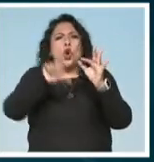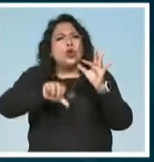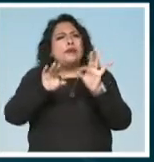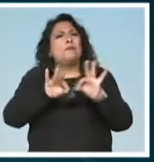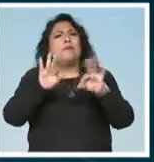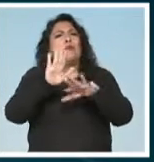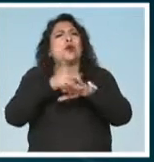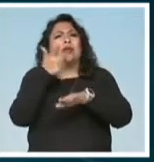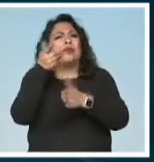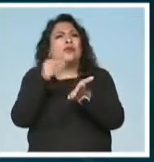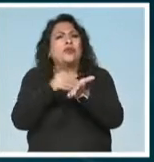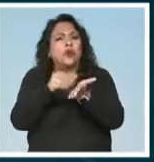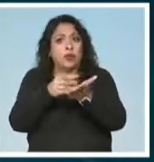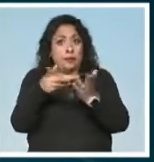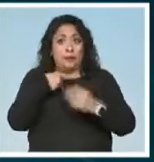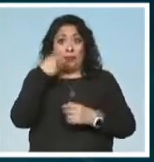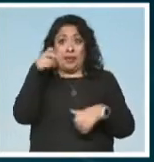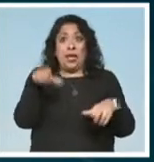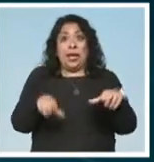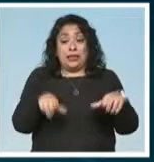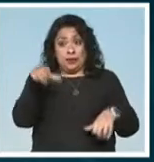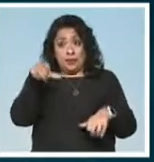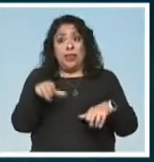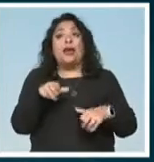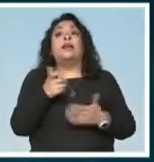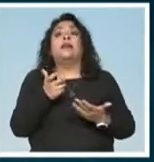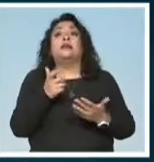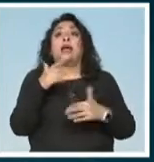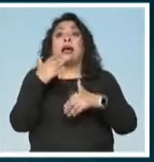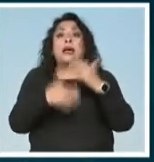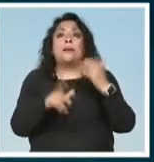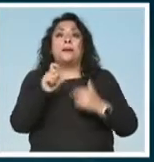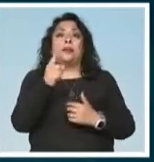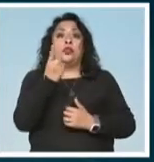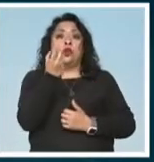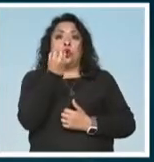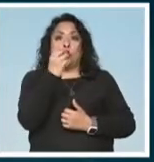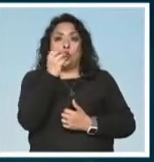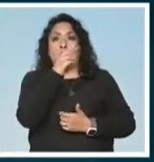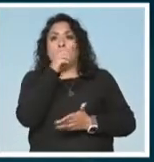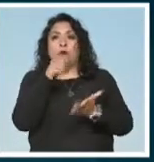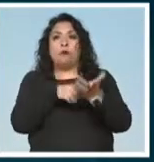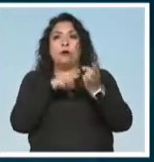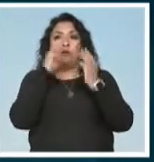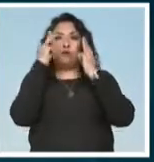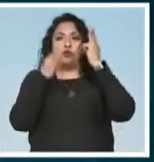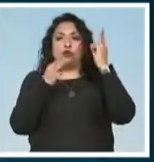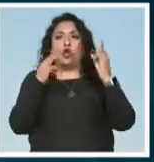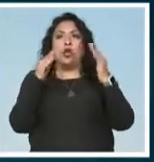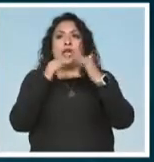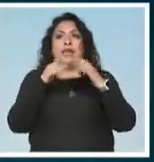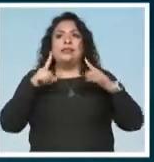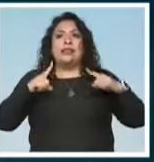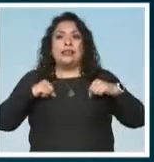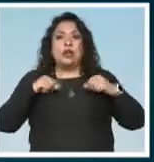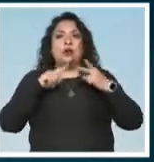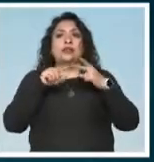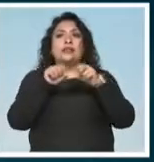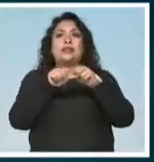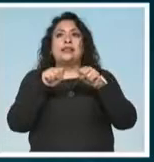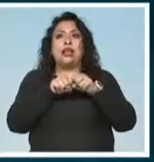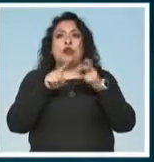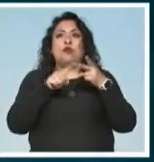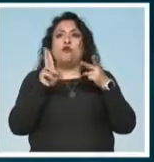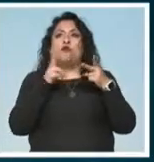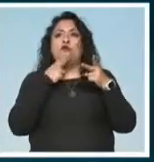importando hoy. Estas actividades se llevarán a cabo hasta el 21 de octubre en el Museo Casa Diego Rivera y en el Salón del